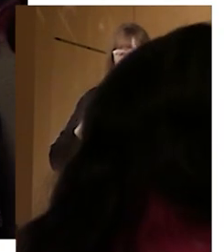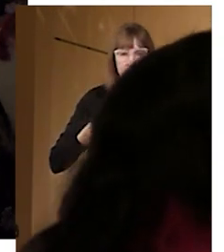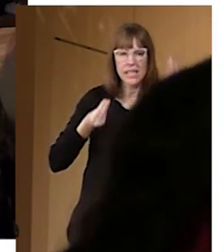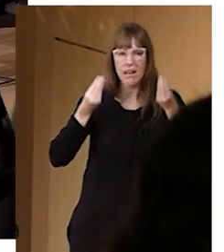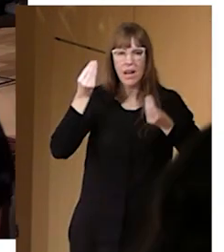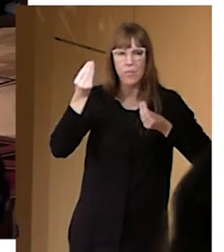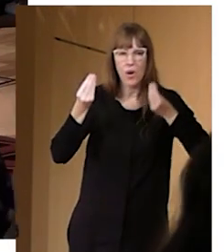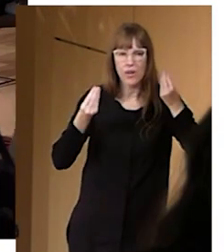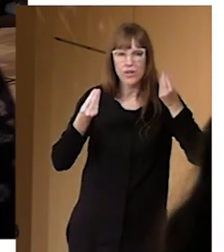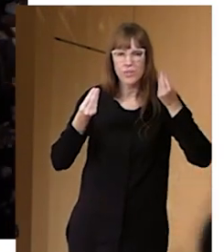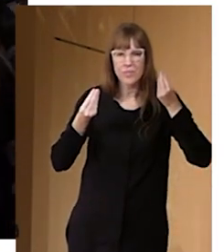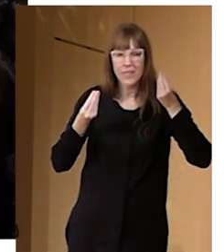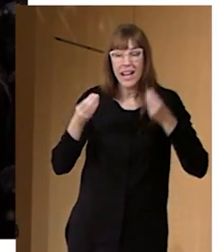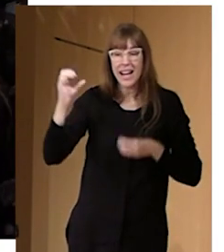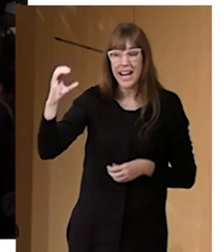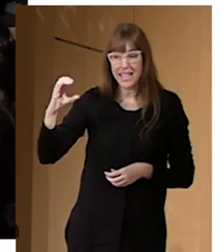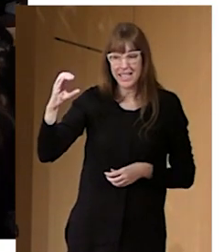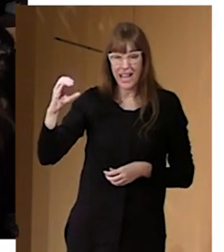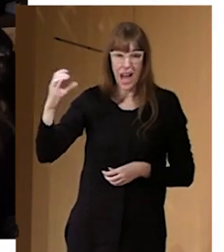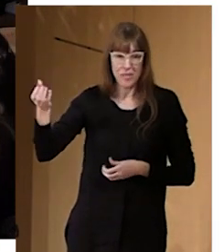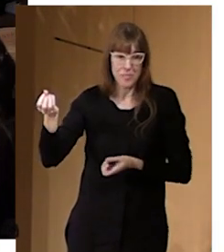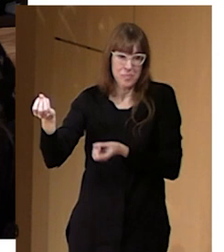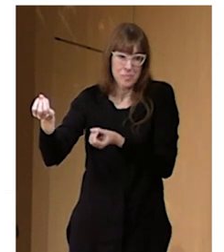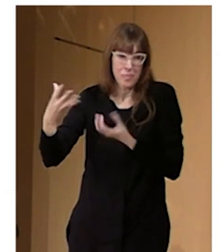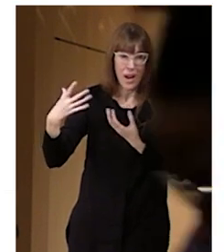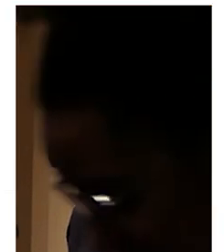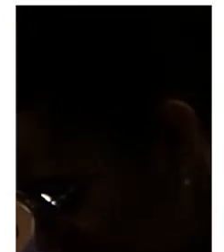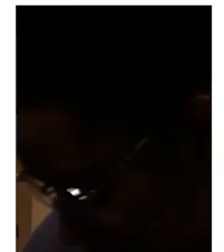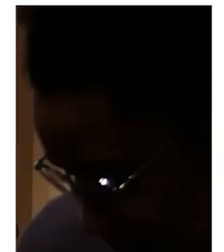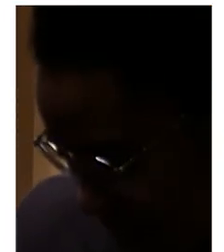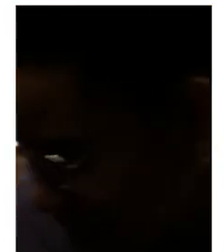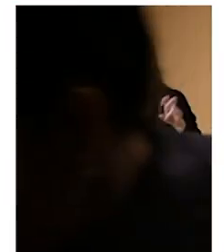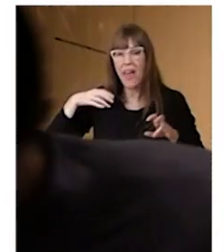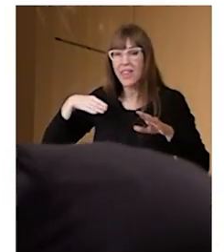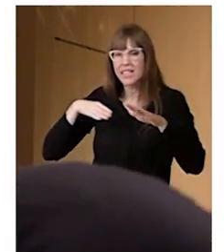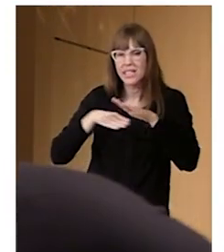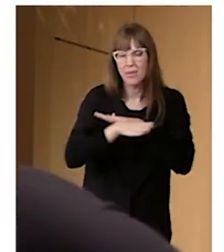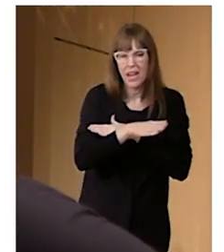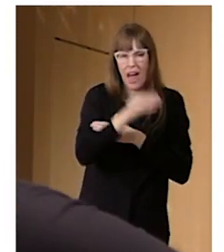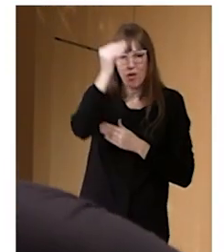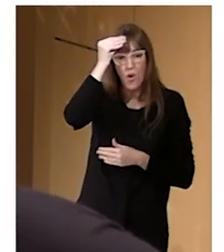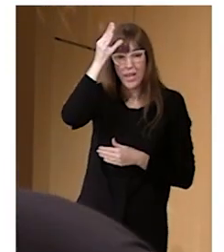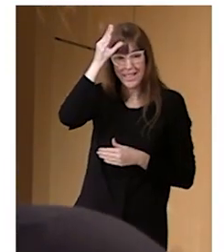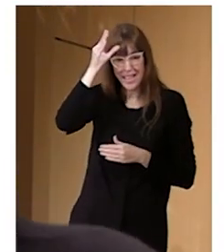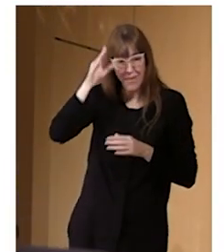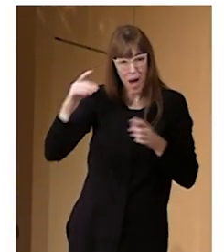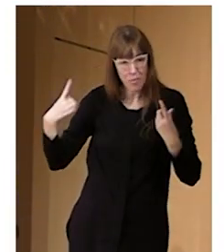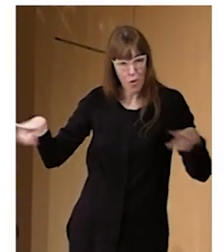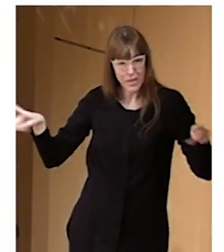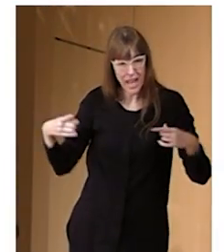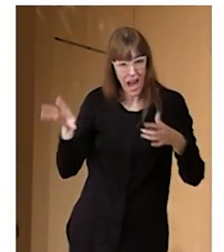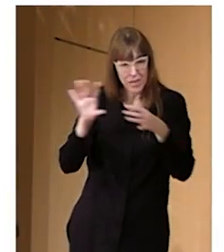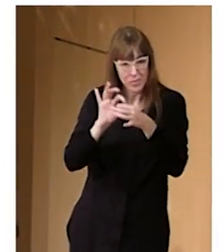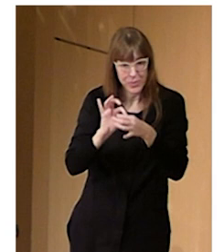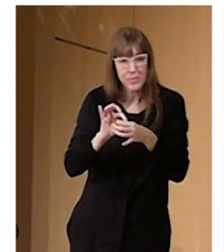planteó Cristina creíamos que era una buena práctica de accesibilidad cognitiva hacia la música y que íbamos en el buen camino y ya termino